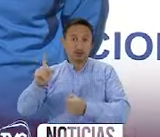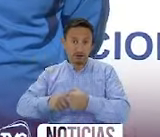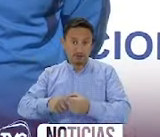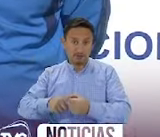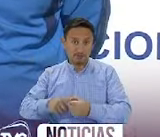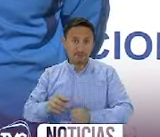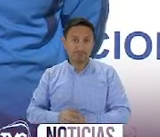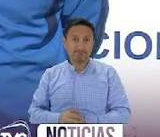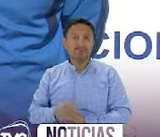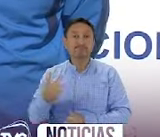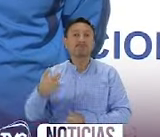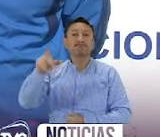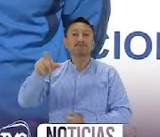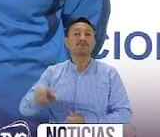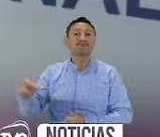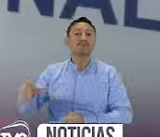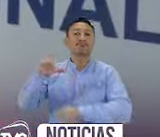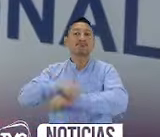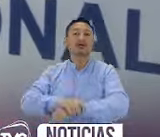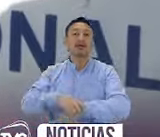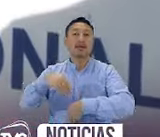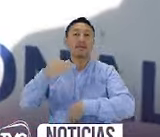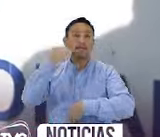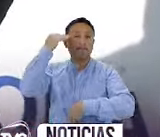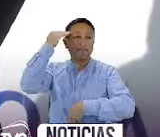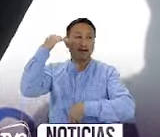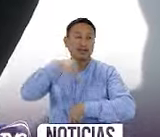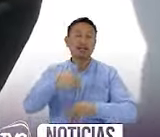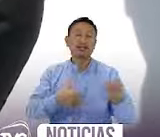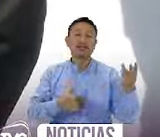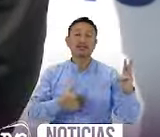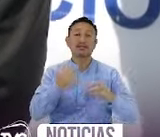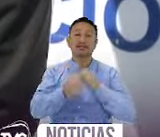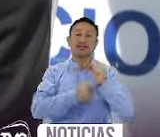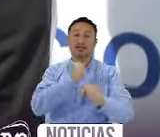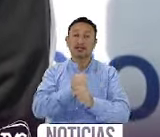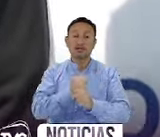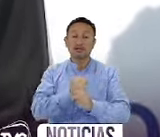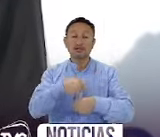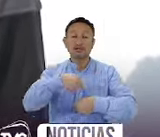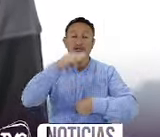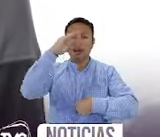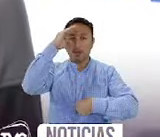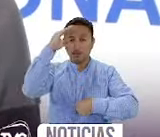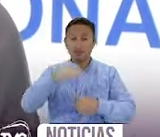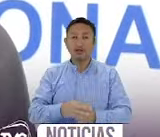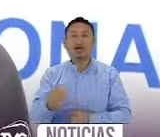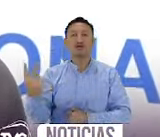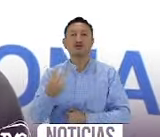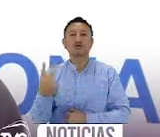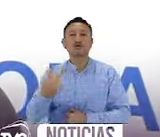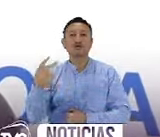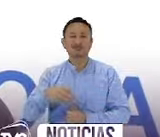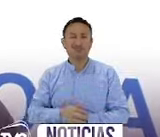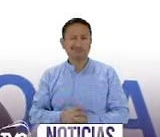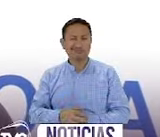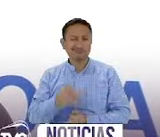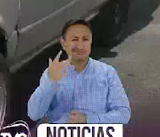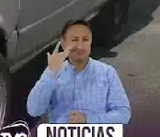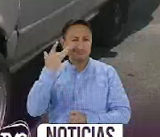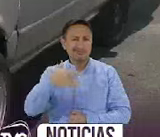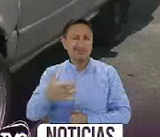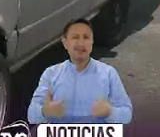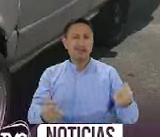personas, un adulto y un menor de 16 años, quienes según la policía se transportaban de manera sospechosa en este auto